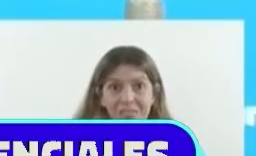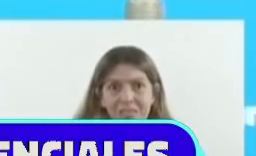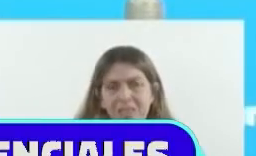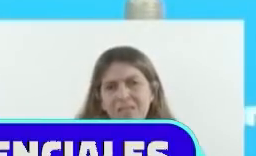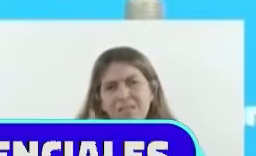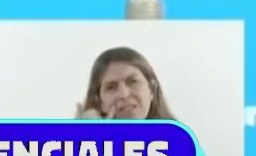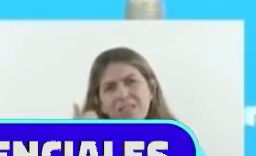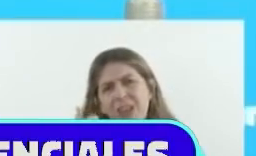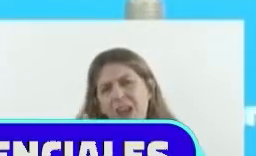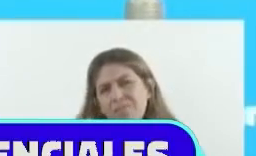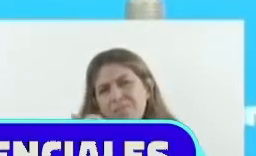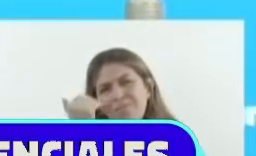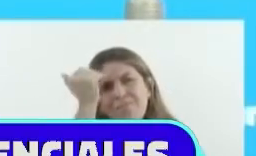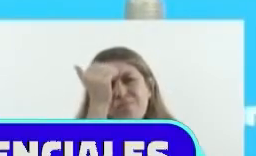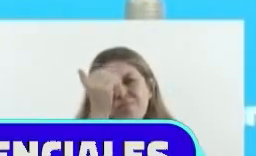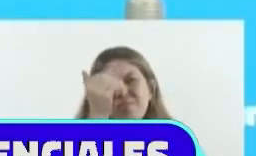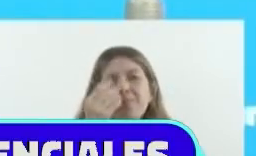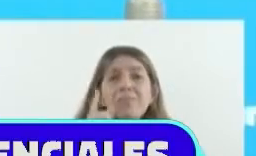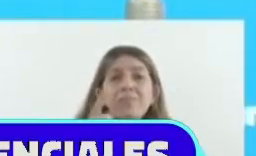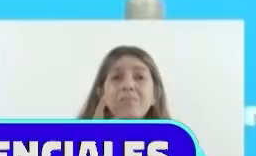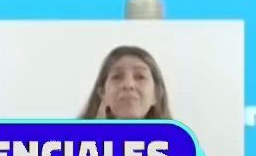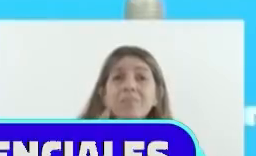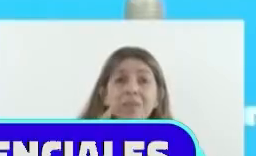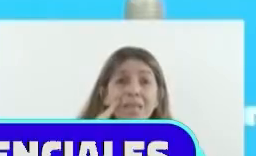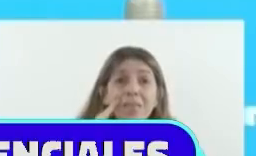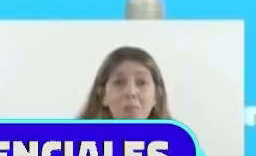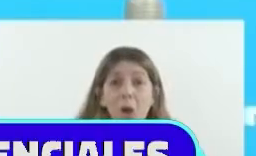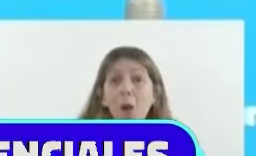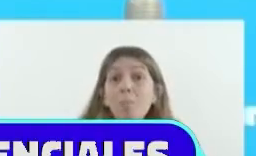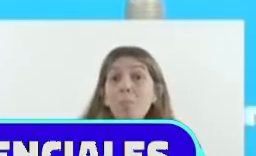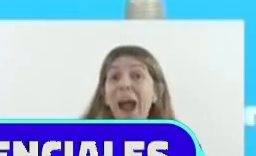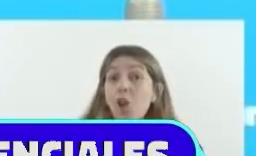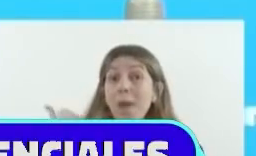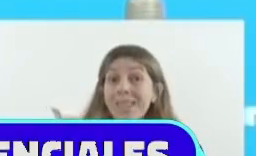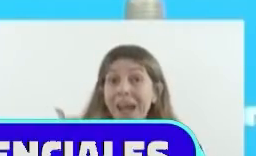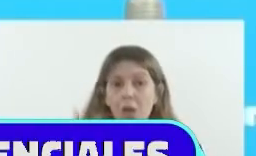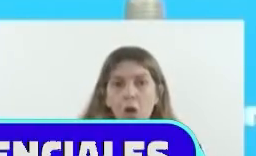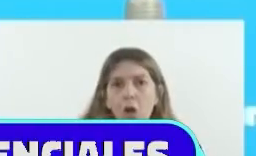largamente el pico más alto que reconocimos en la primera ola.